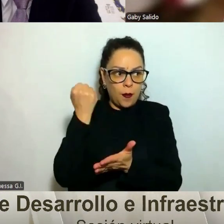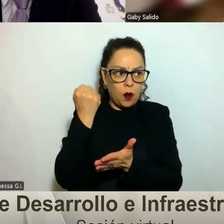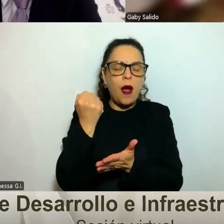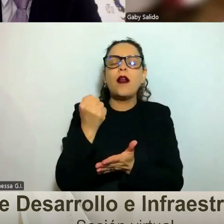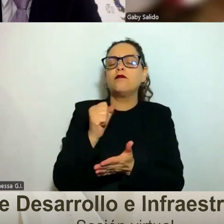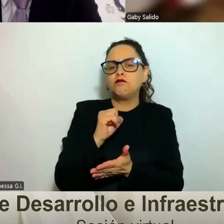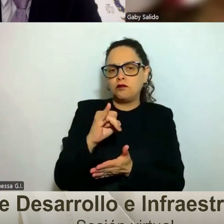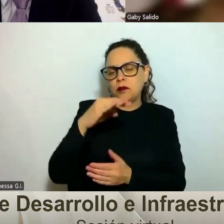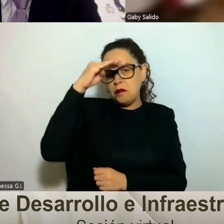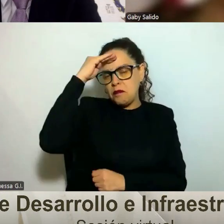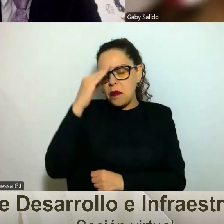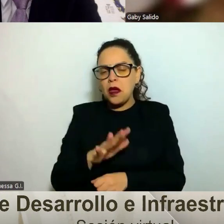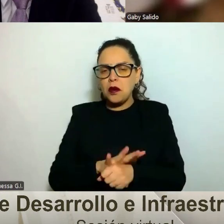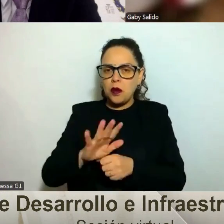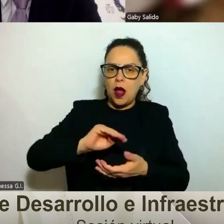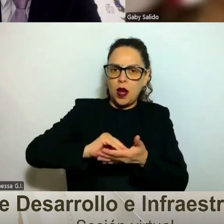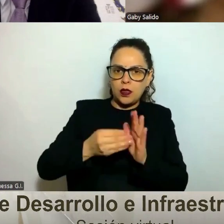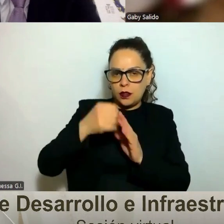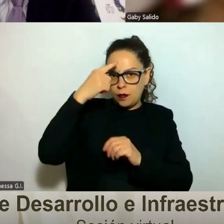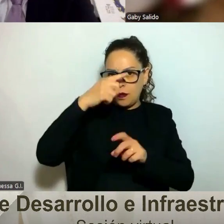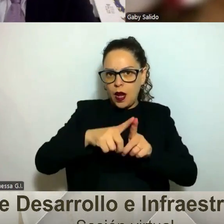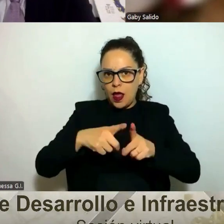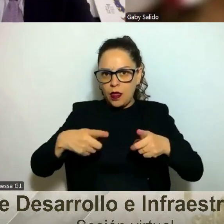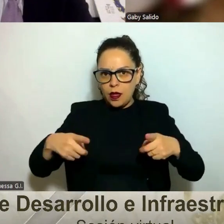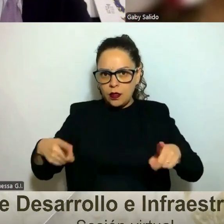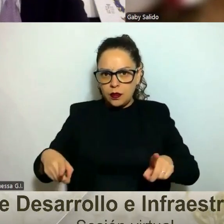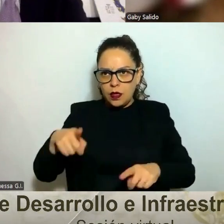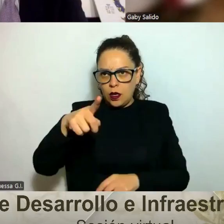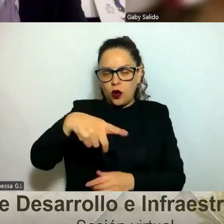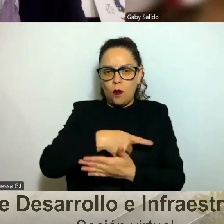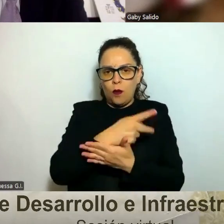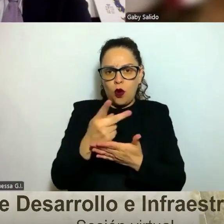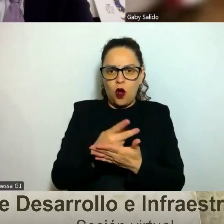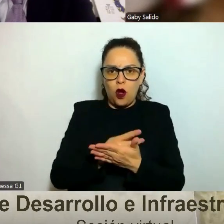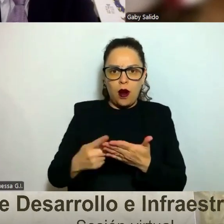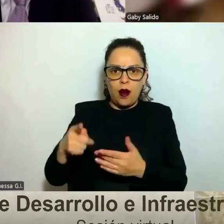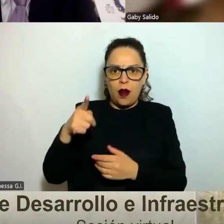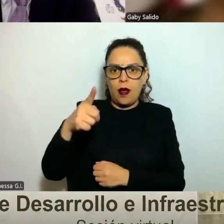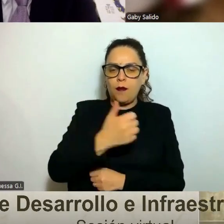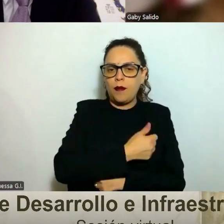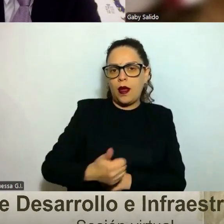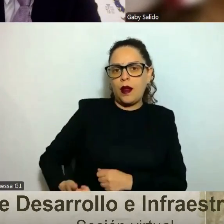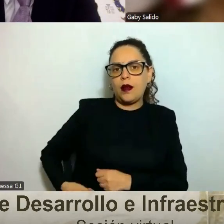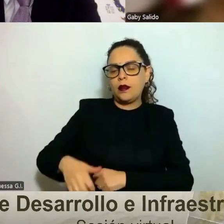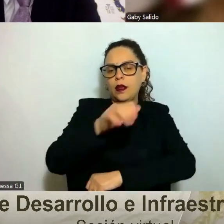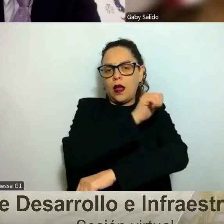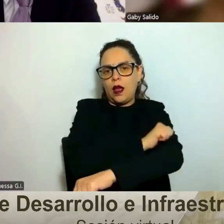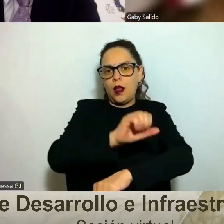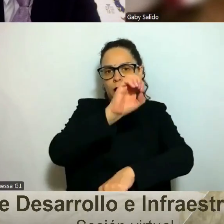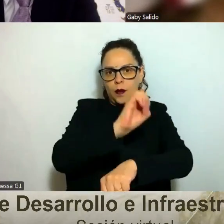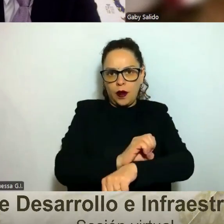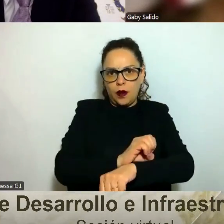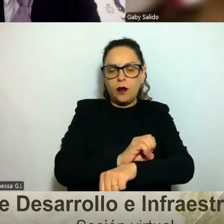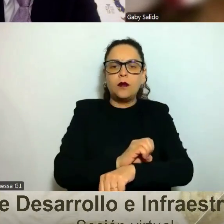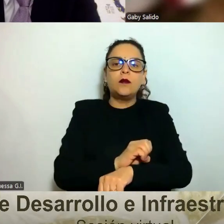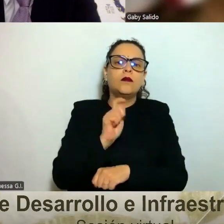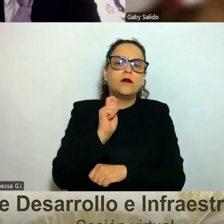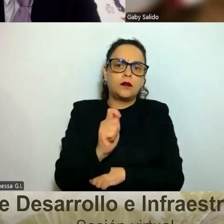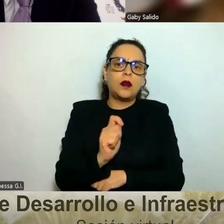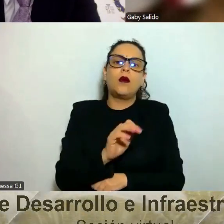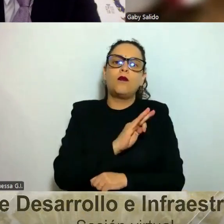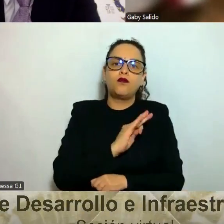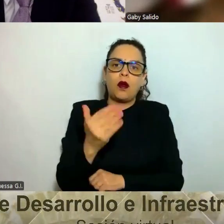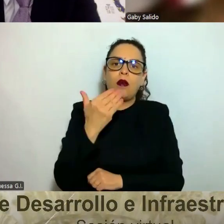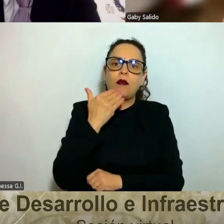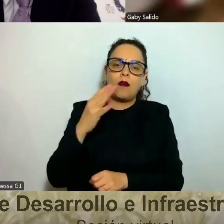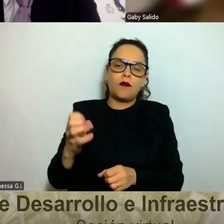y la estrategia de desarrollo urbano del Programa Delegacional de Desarrollo Urbano de Álvaro Obregón establece como acciones el ofrecimiento de oportunidades de inversiones para